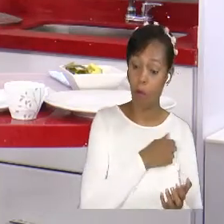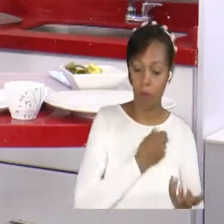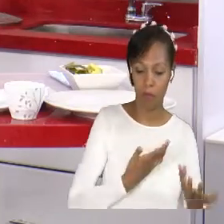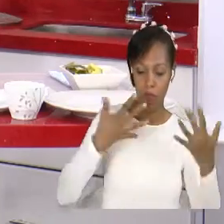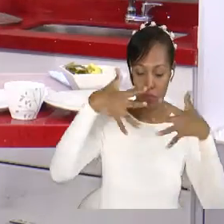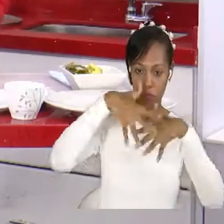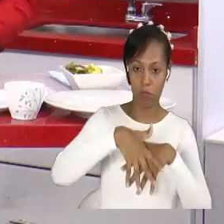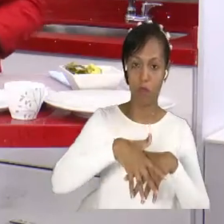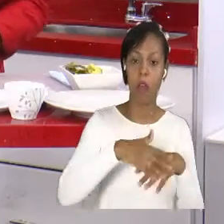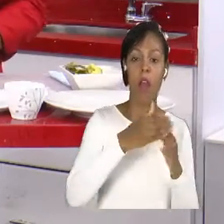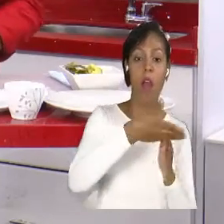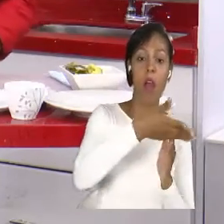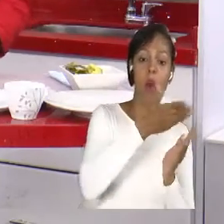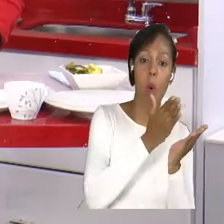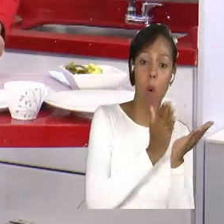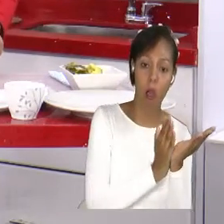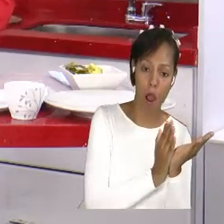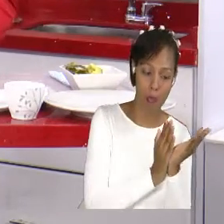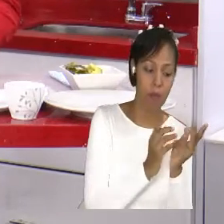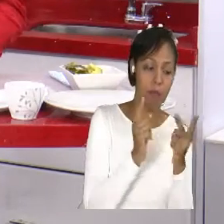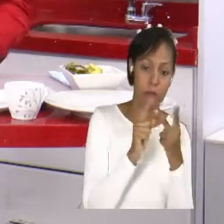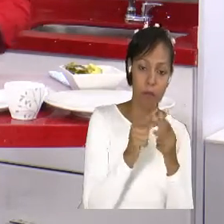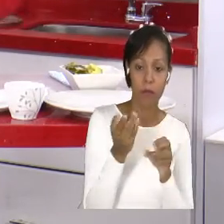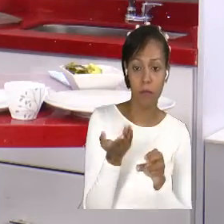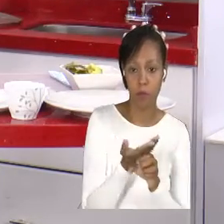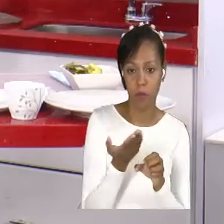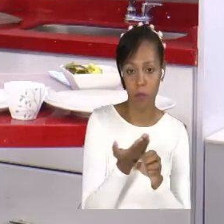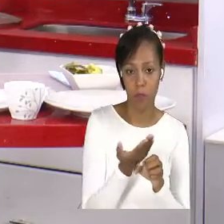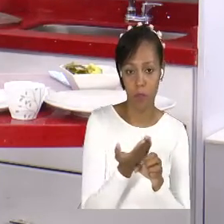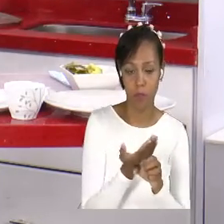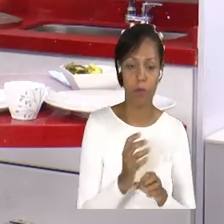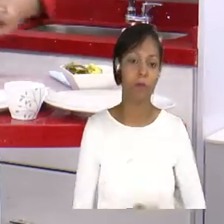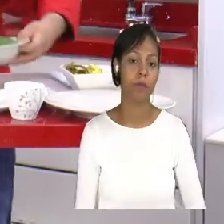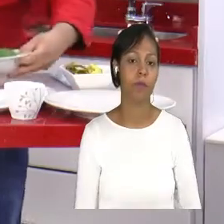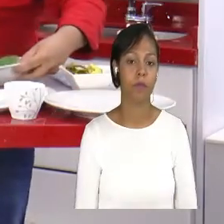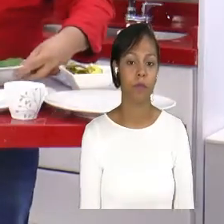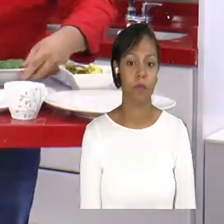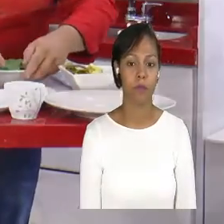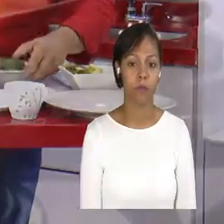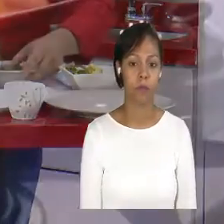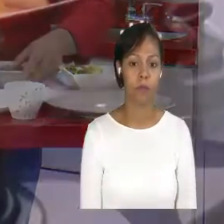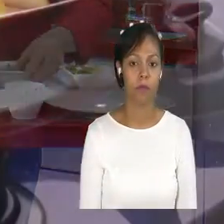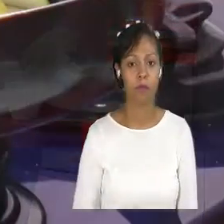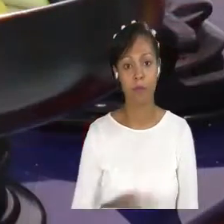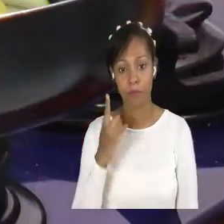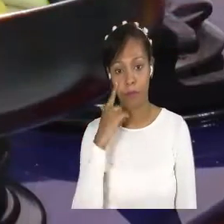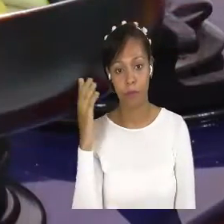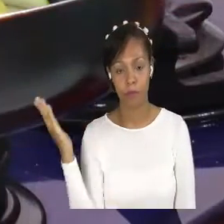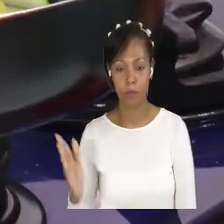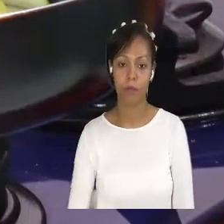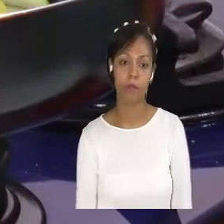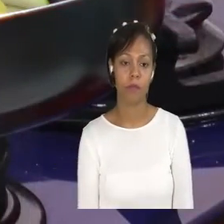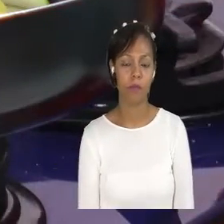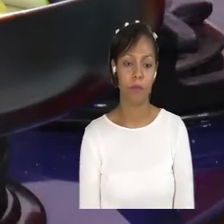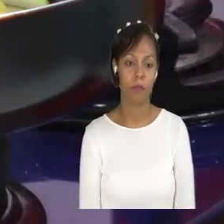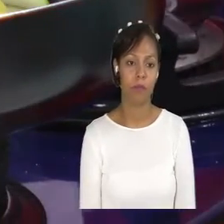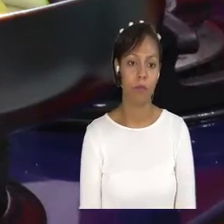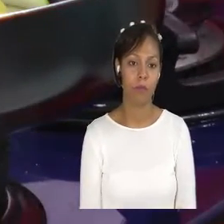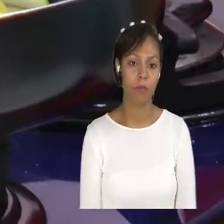¿Me permites la espinaca y el cilantro? Ajá. Espinaca, cilantro, okay.